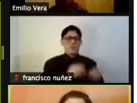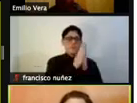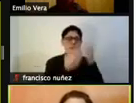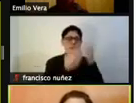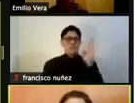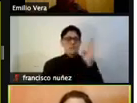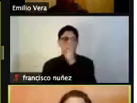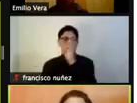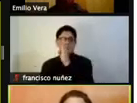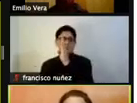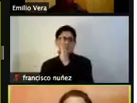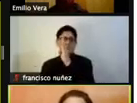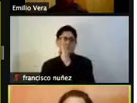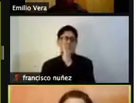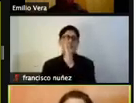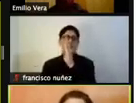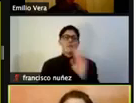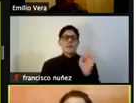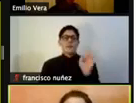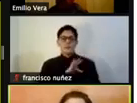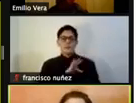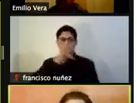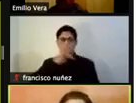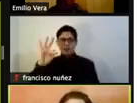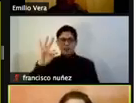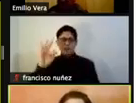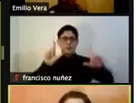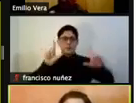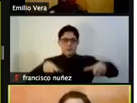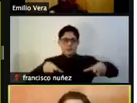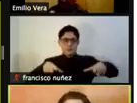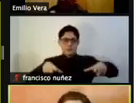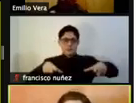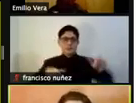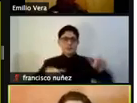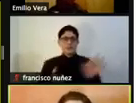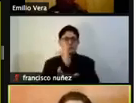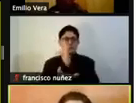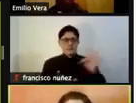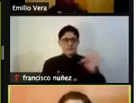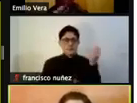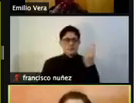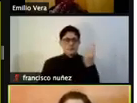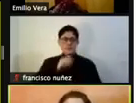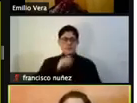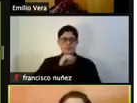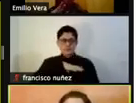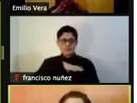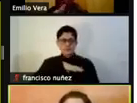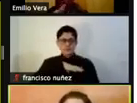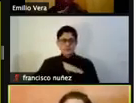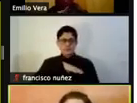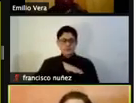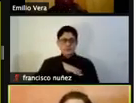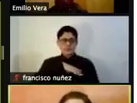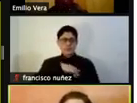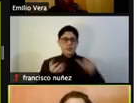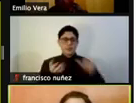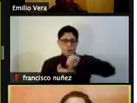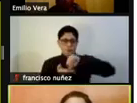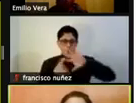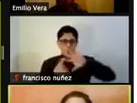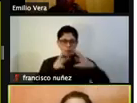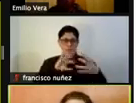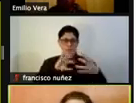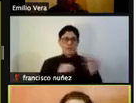el Departamento de Geofísica de la Universidad de Chile, el Núcleo de Geofísica Aplicada, el Programa Explora,